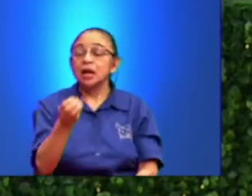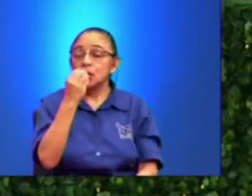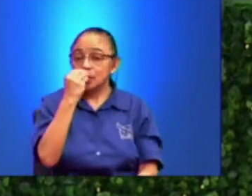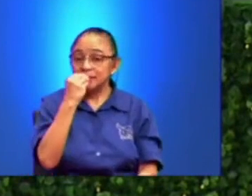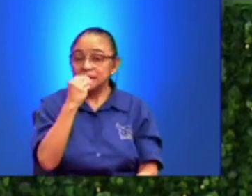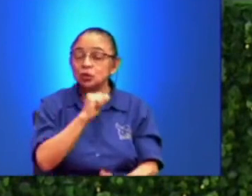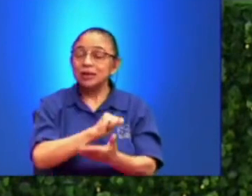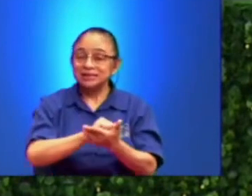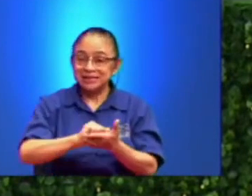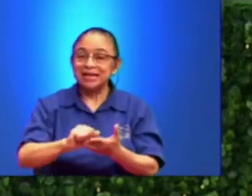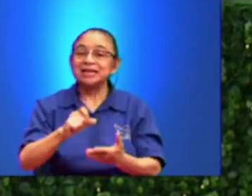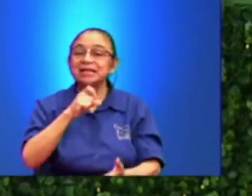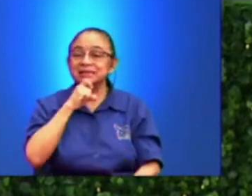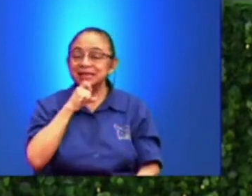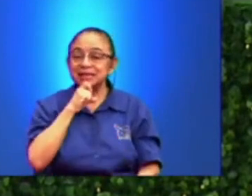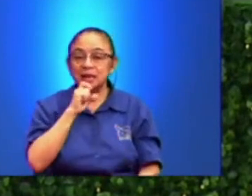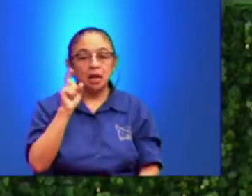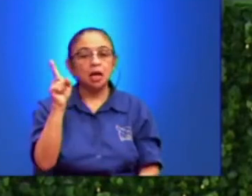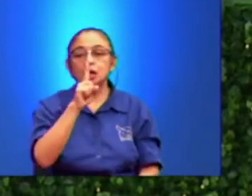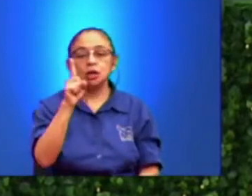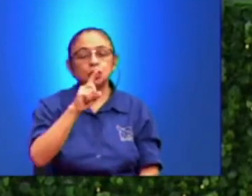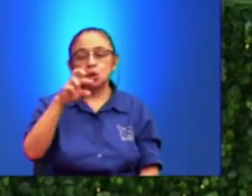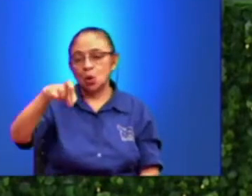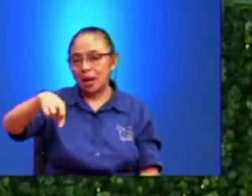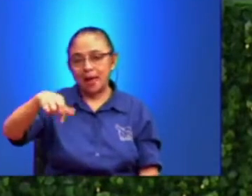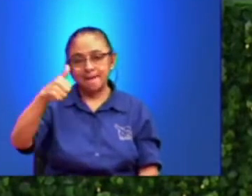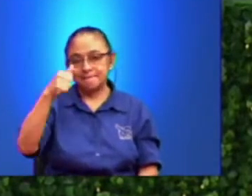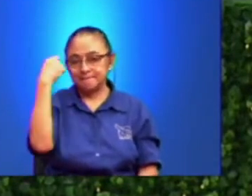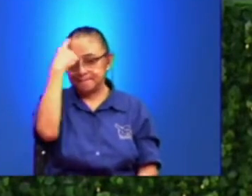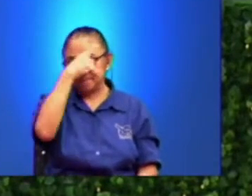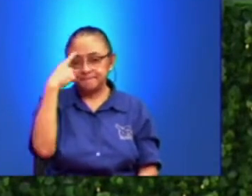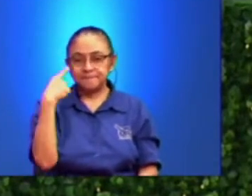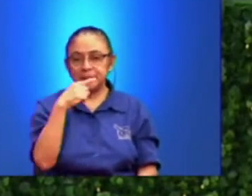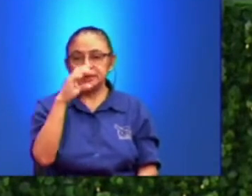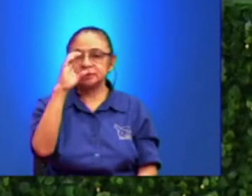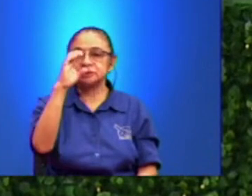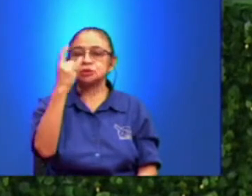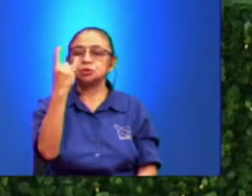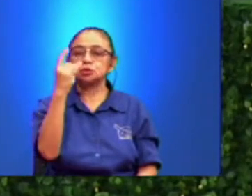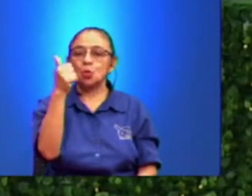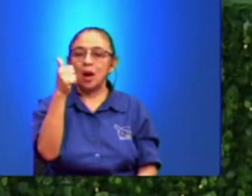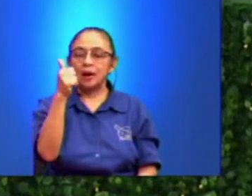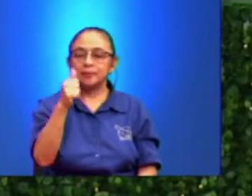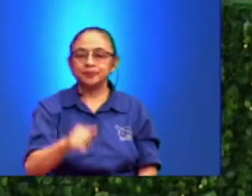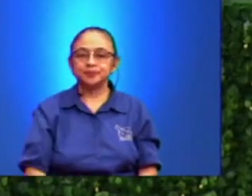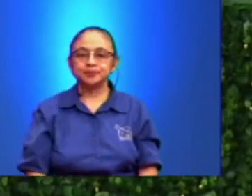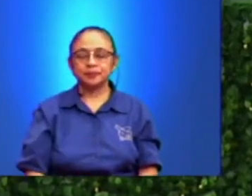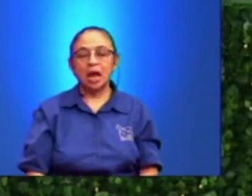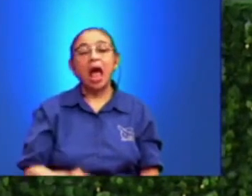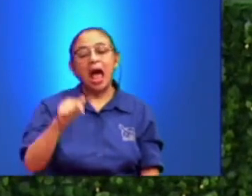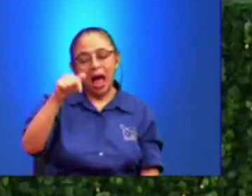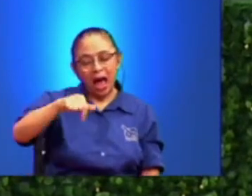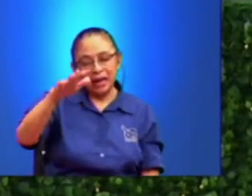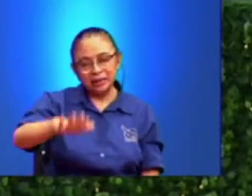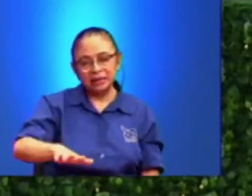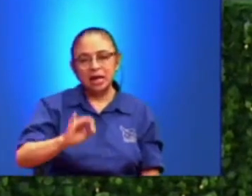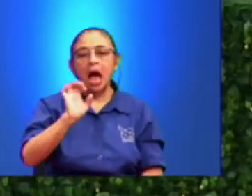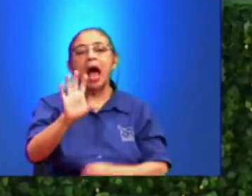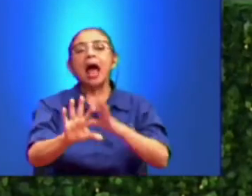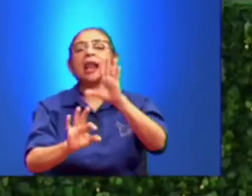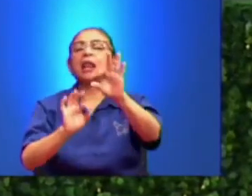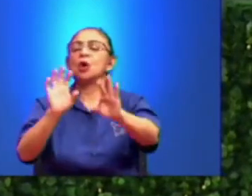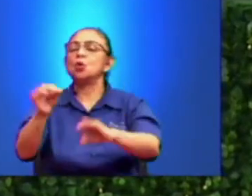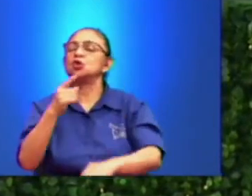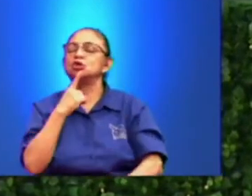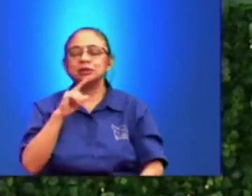cena ya no la pascua incluso aquí hay algunas algunos eruditos que dicen que